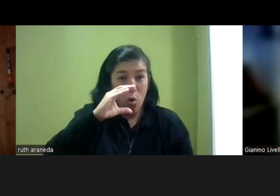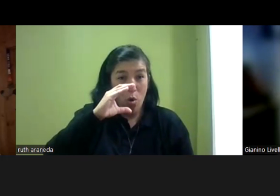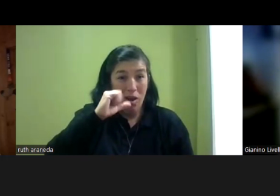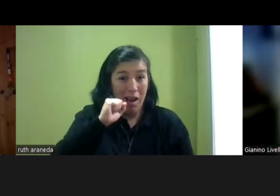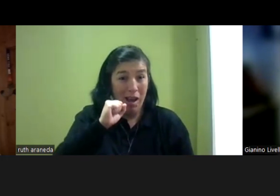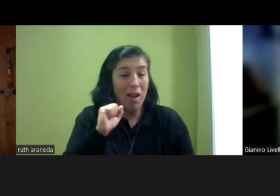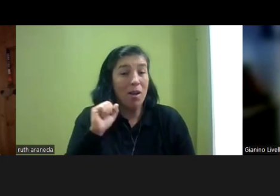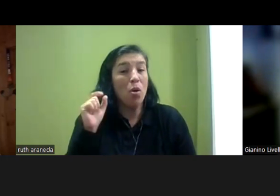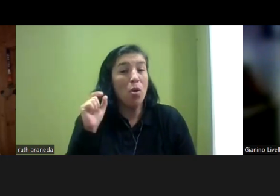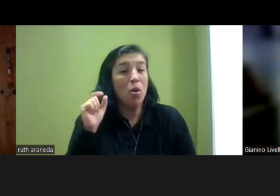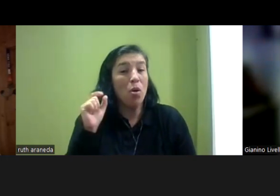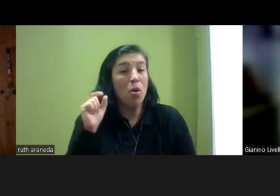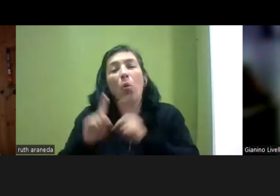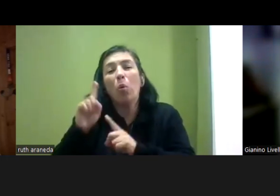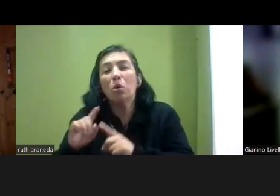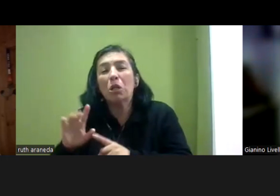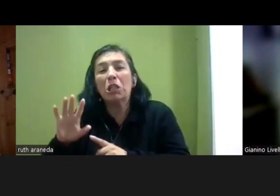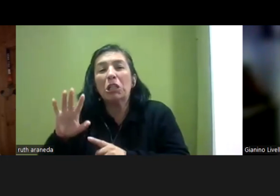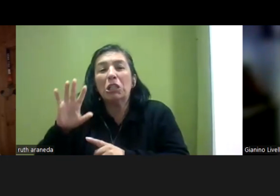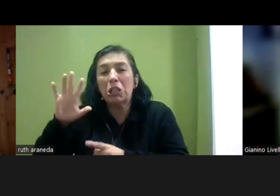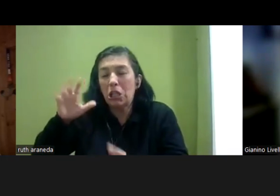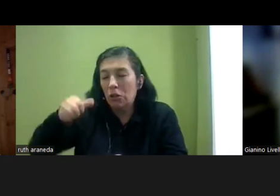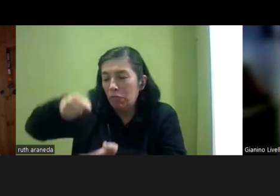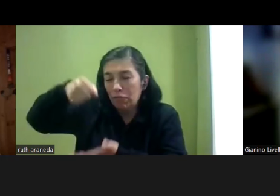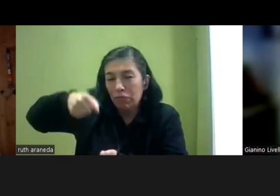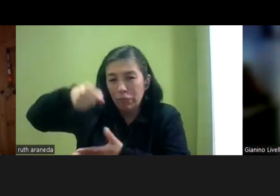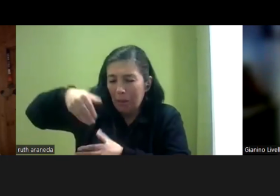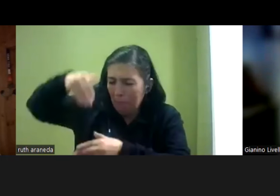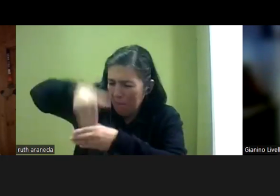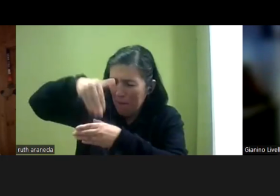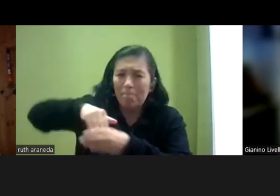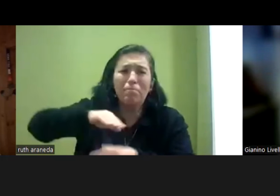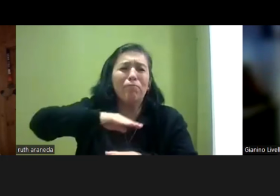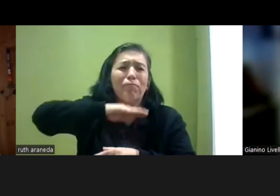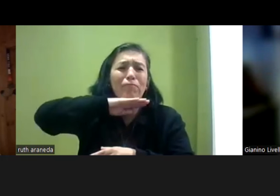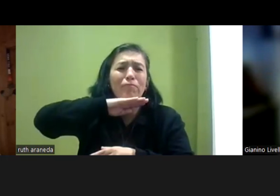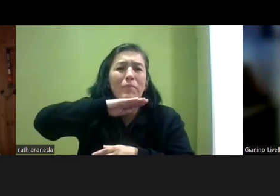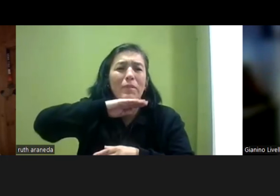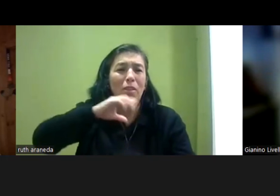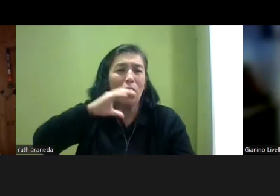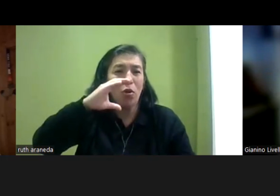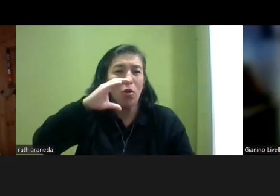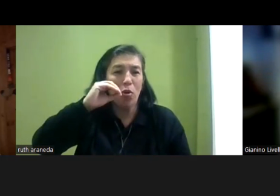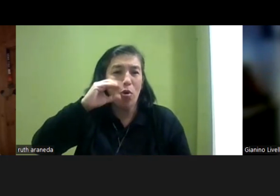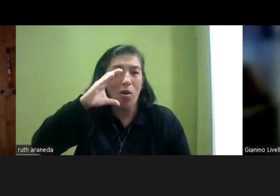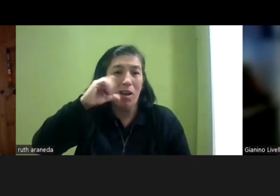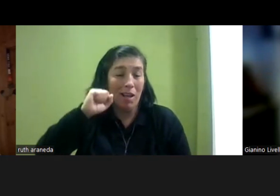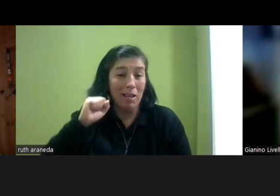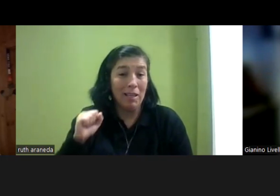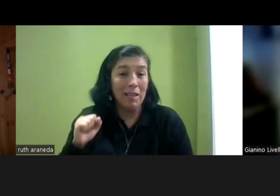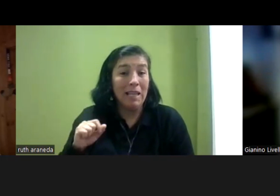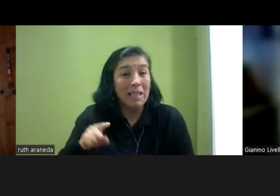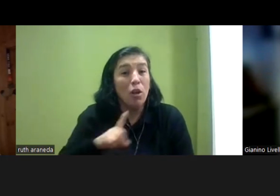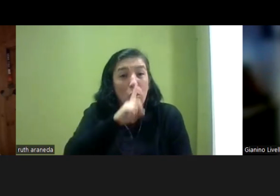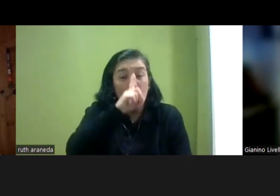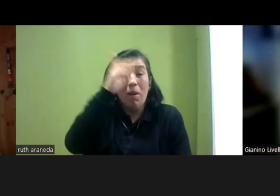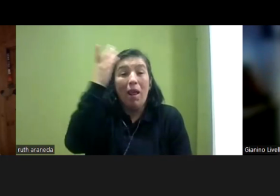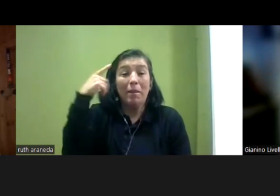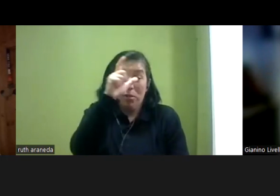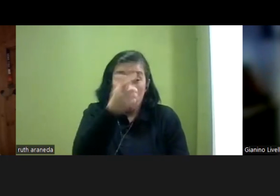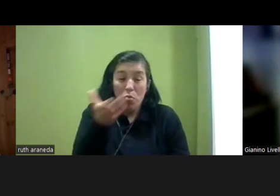o 5 chuspas más también repletas de hojas de coca. Esa es la